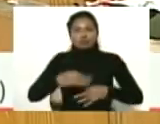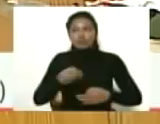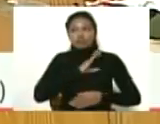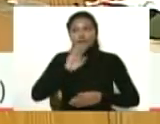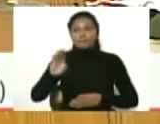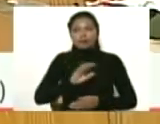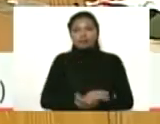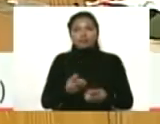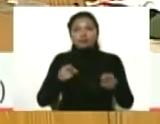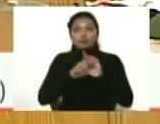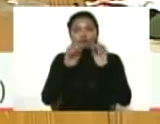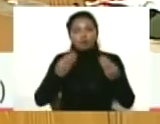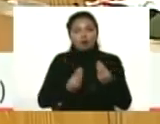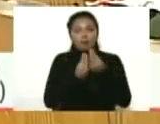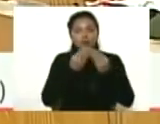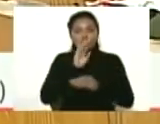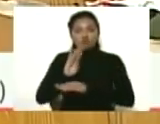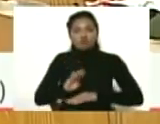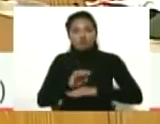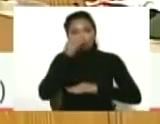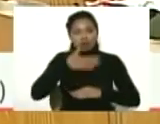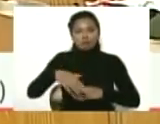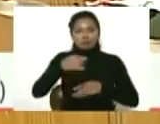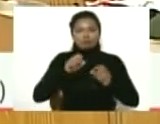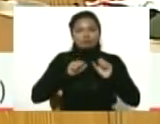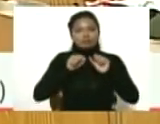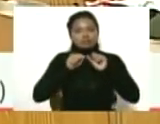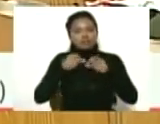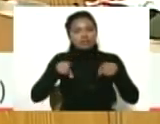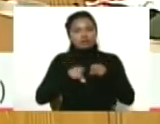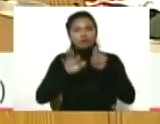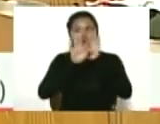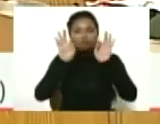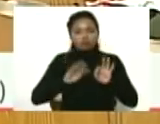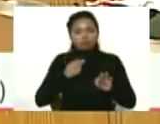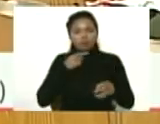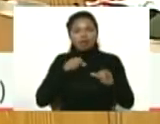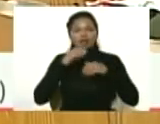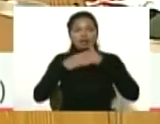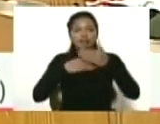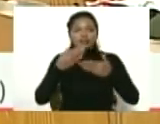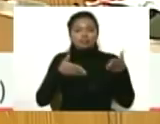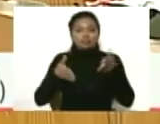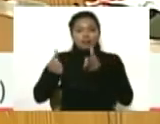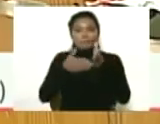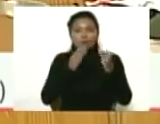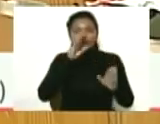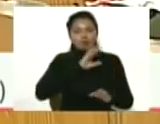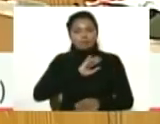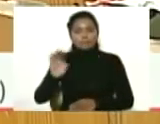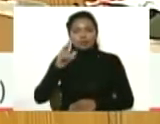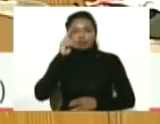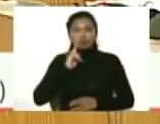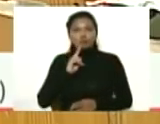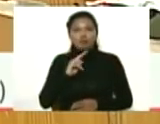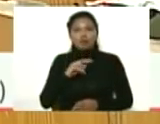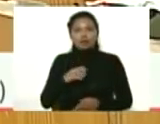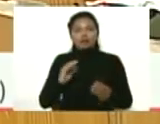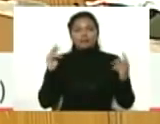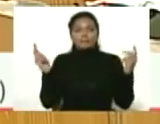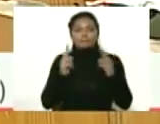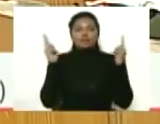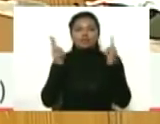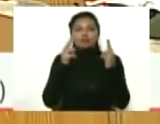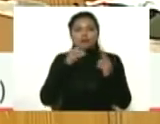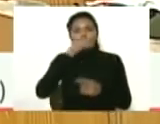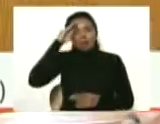patria, acompañar y proteger al pueblo y seguir venciendo por el camino de la patria bolivariana. ¡Que viva la Milicia Nacional